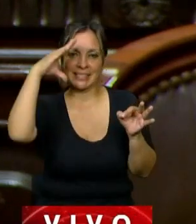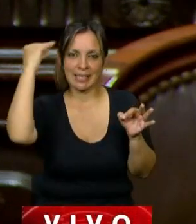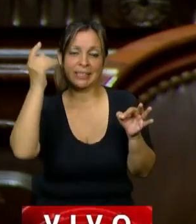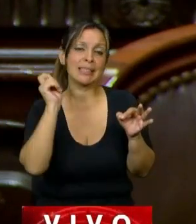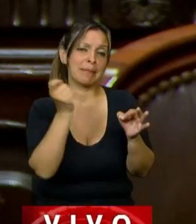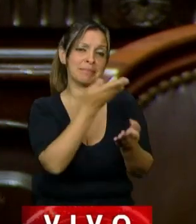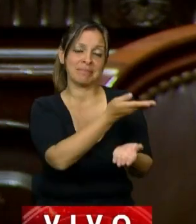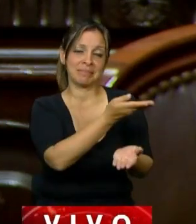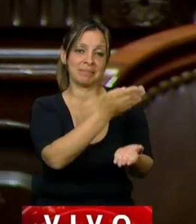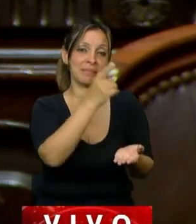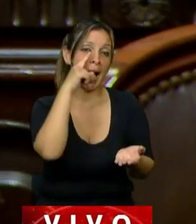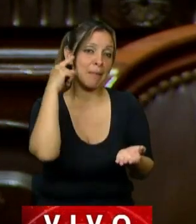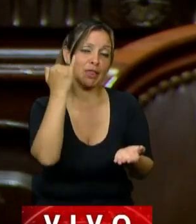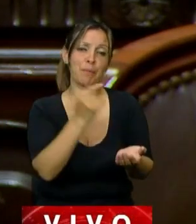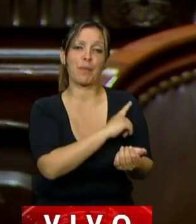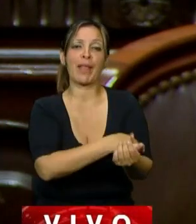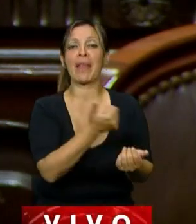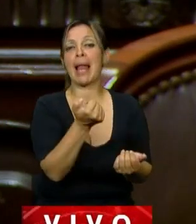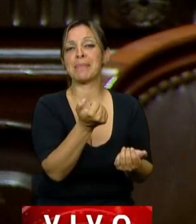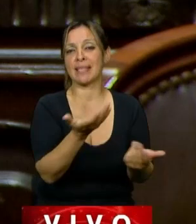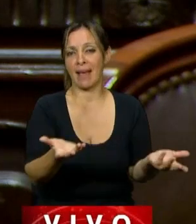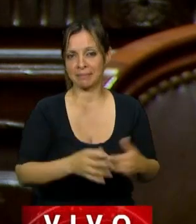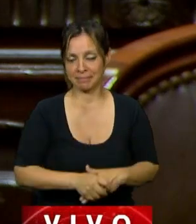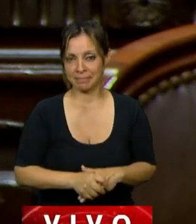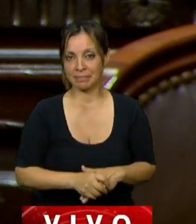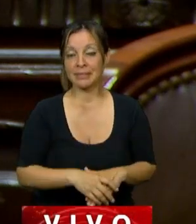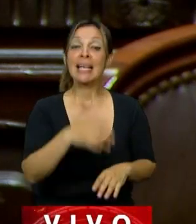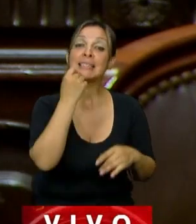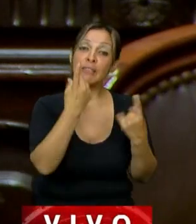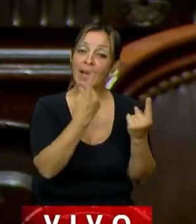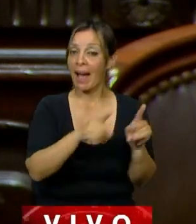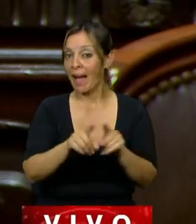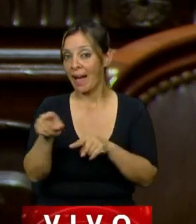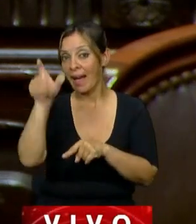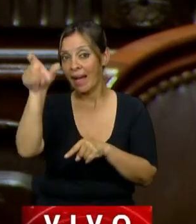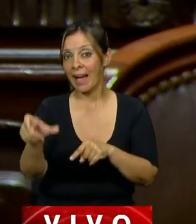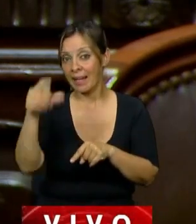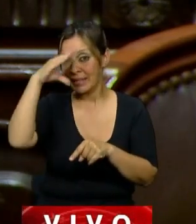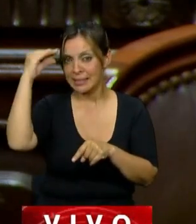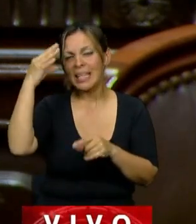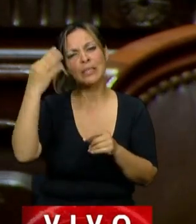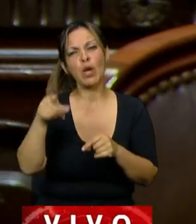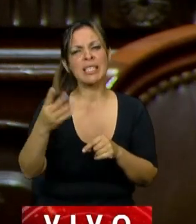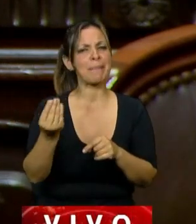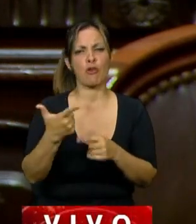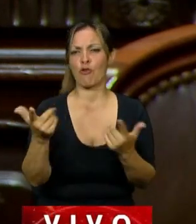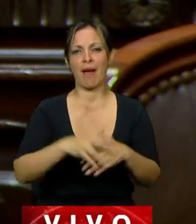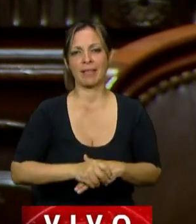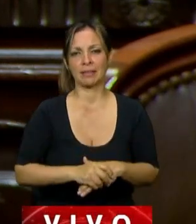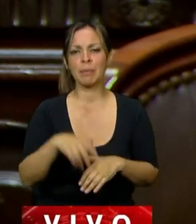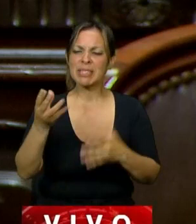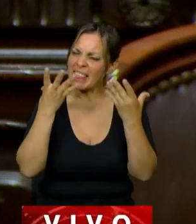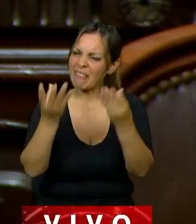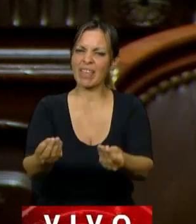Alberto Fernández. Diferente hubiera sido si era Cristina Kirchner, porque no hubiese tenido miedo de usar la lapicera y defender los derechos